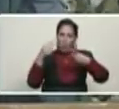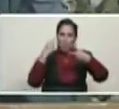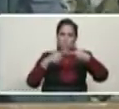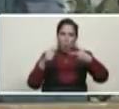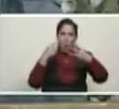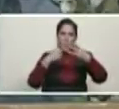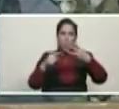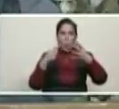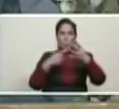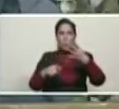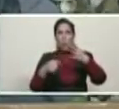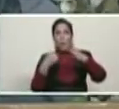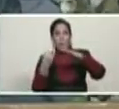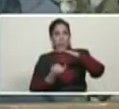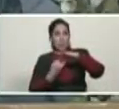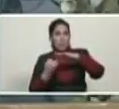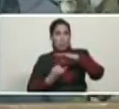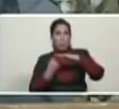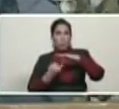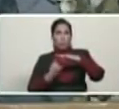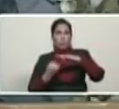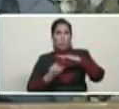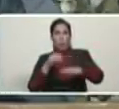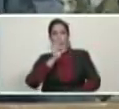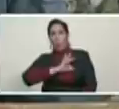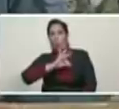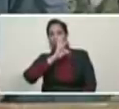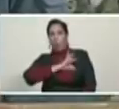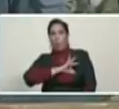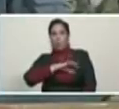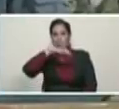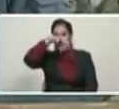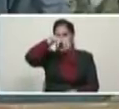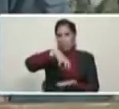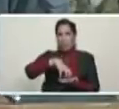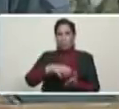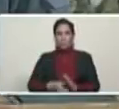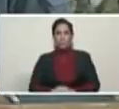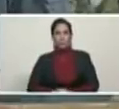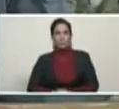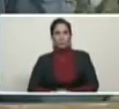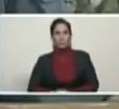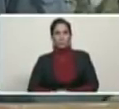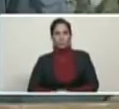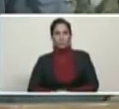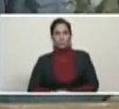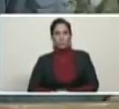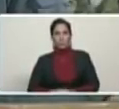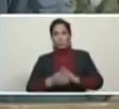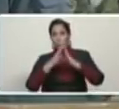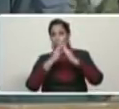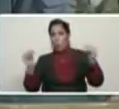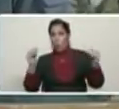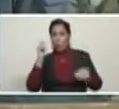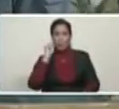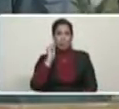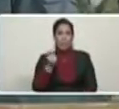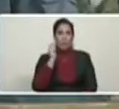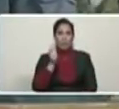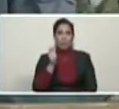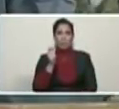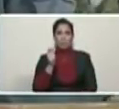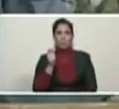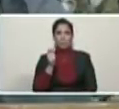entes, estamentos de la sociedad, del Estado. Así que todas estas tareas,